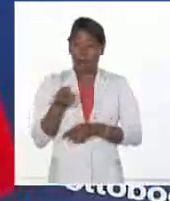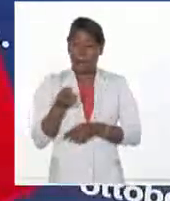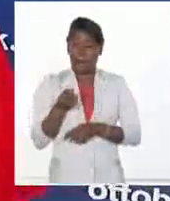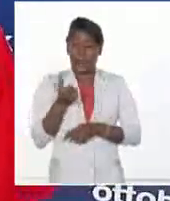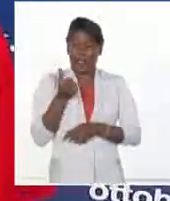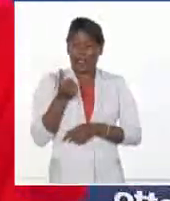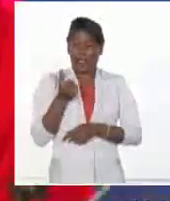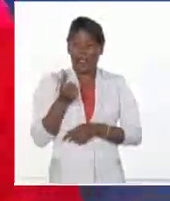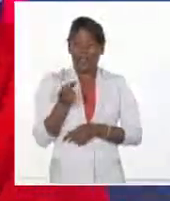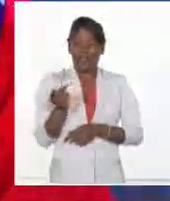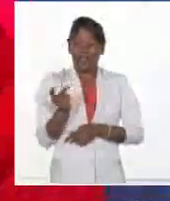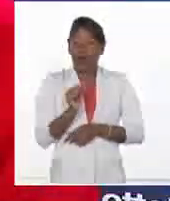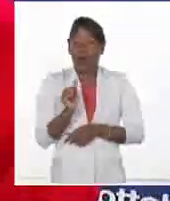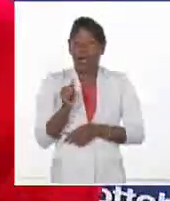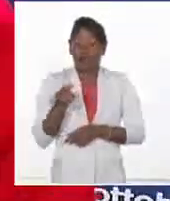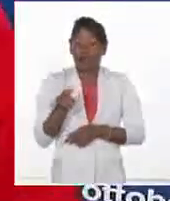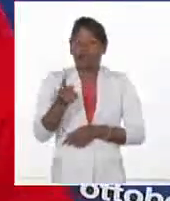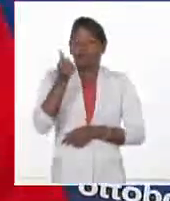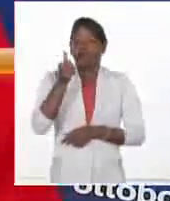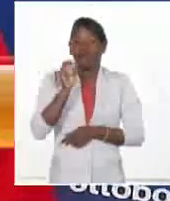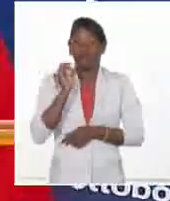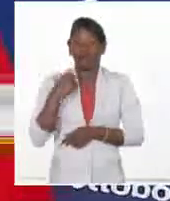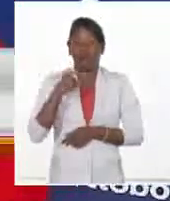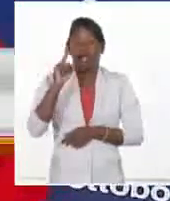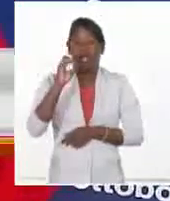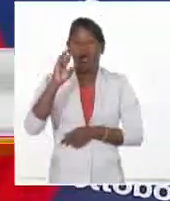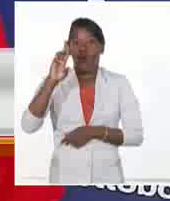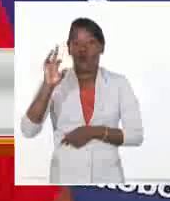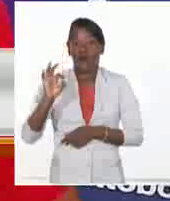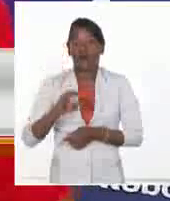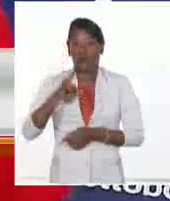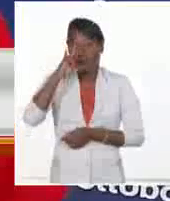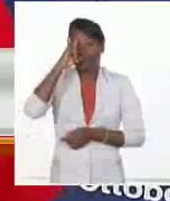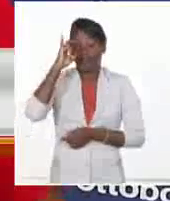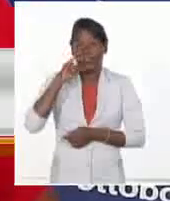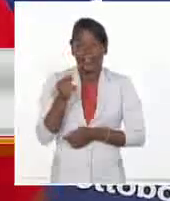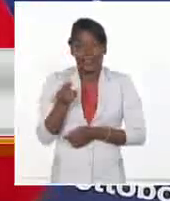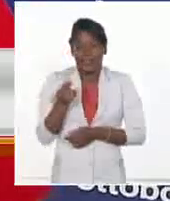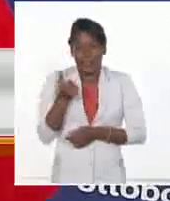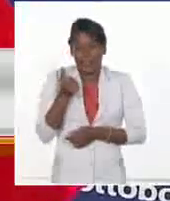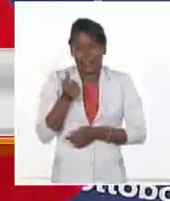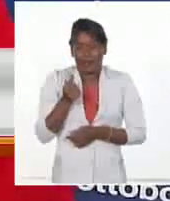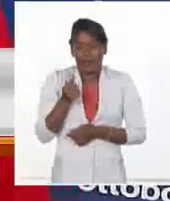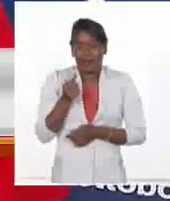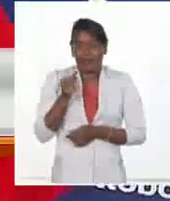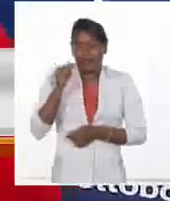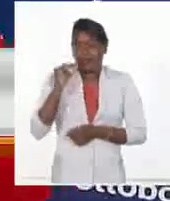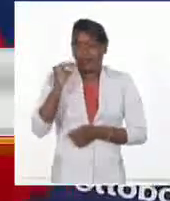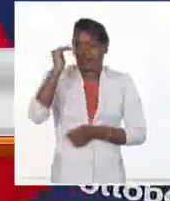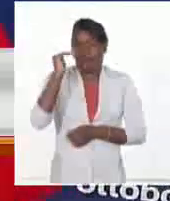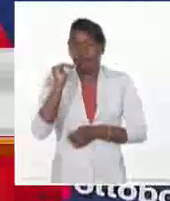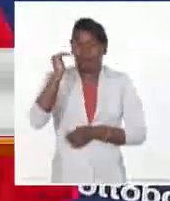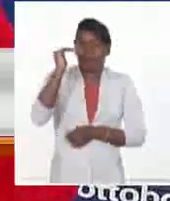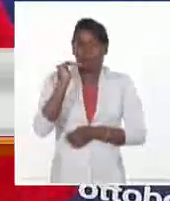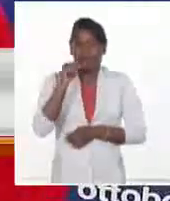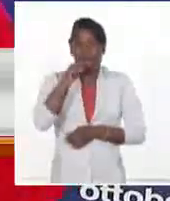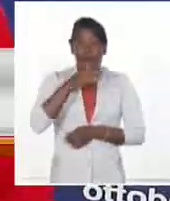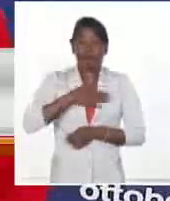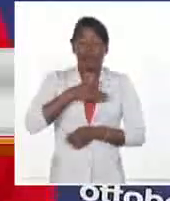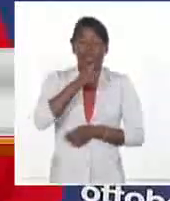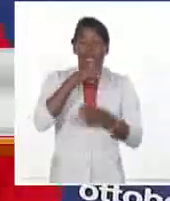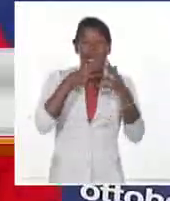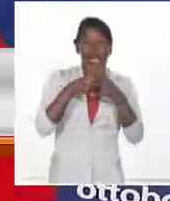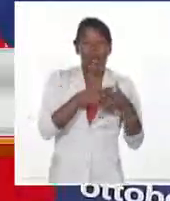punto del norteamericano. Sí, sí, estuvo bastante reñida ahí, era un puntico por arriba, un puntico por abajo ahí. Pero sí, ya, mantuve ahí